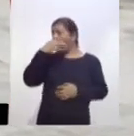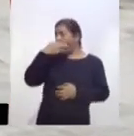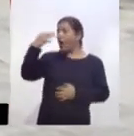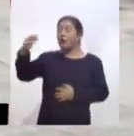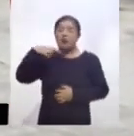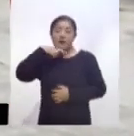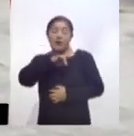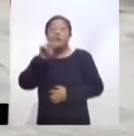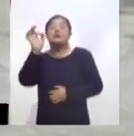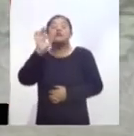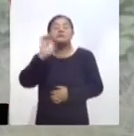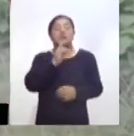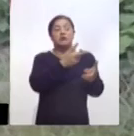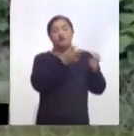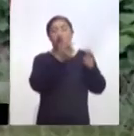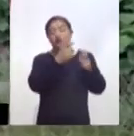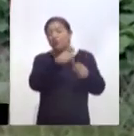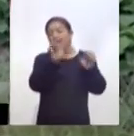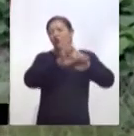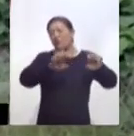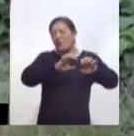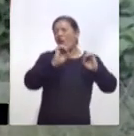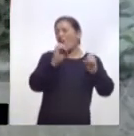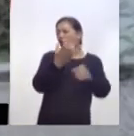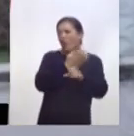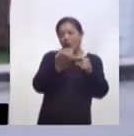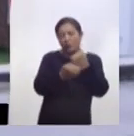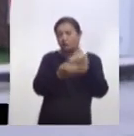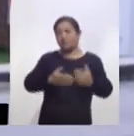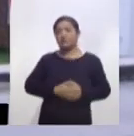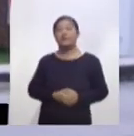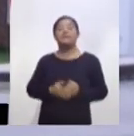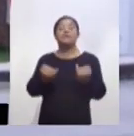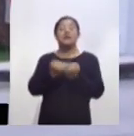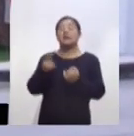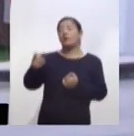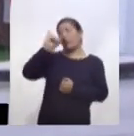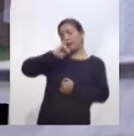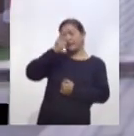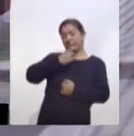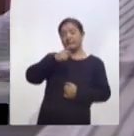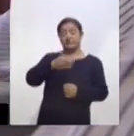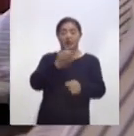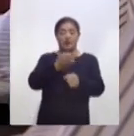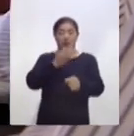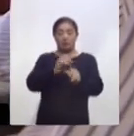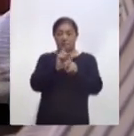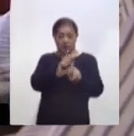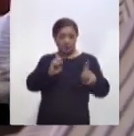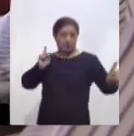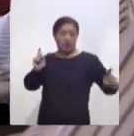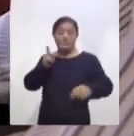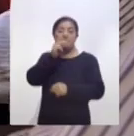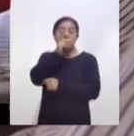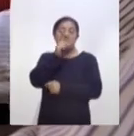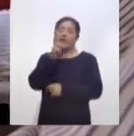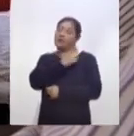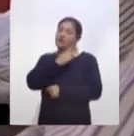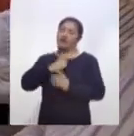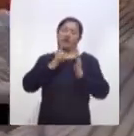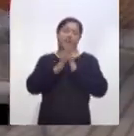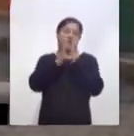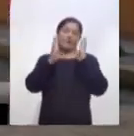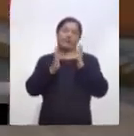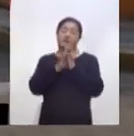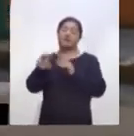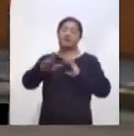o equipo de cómputo. Por otro lado, Domínguez Ordóñez resaltó que, en el periodo de aislamiento social, los padres de familia deben participar en el